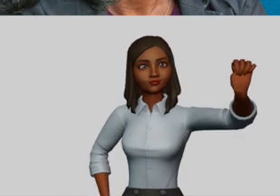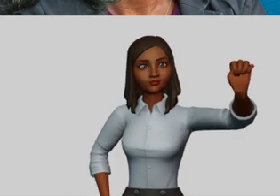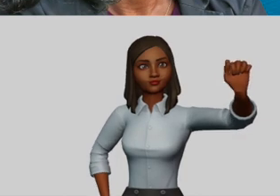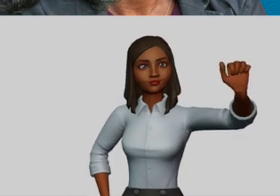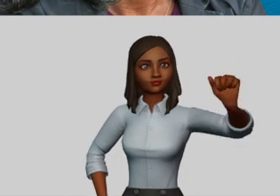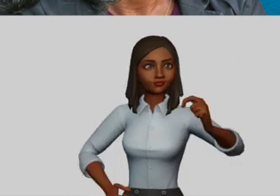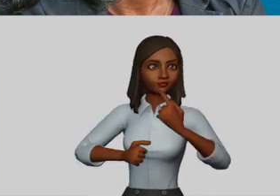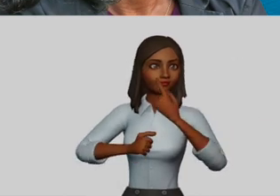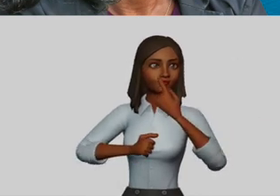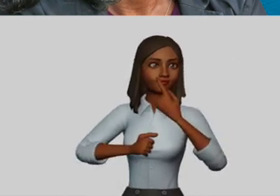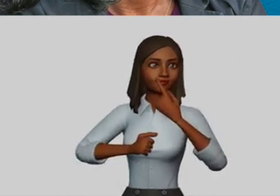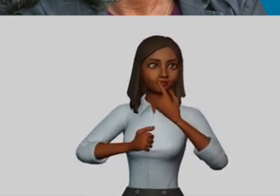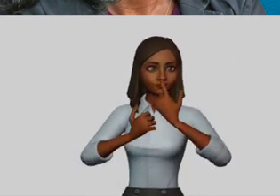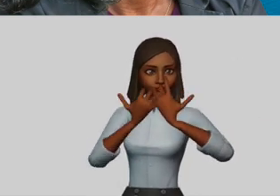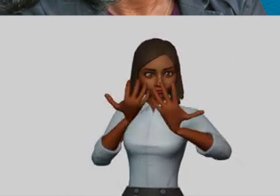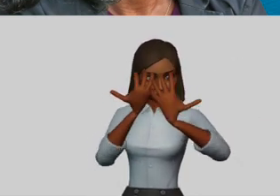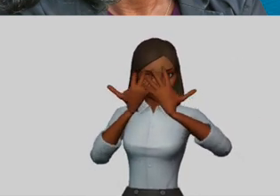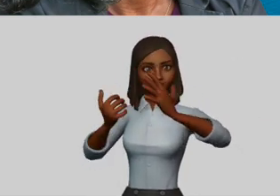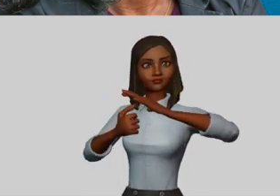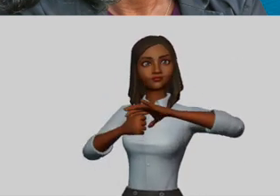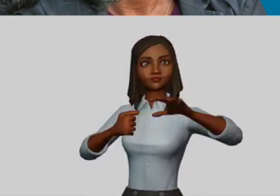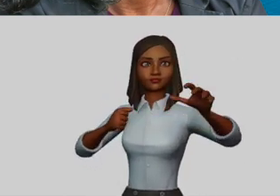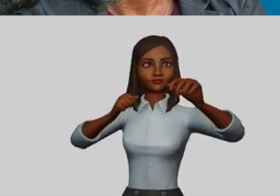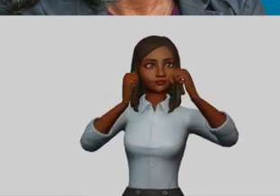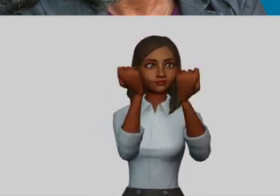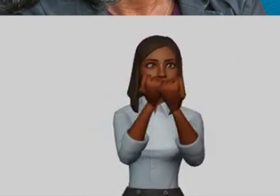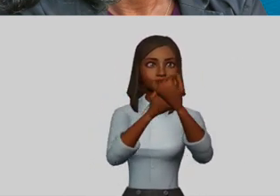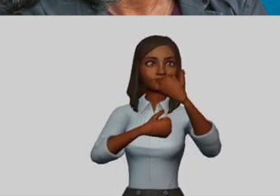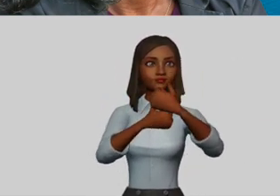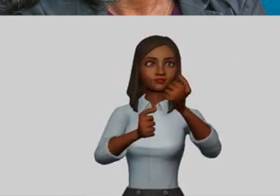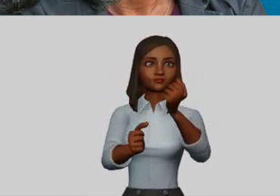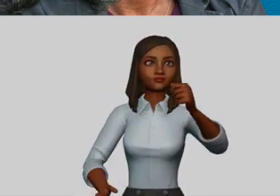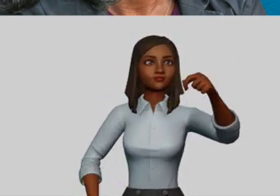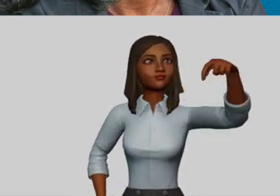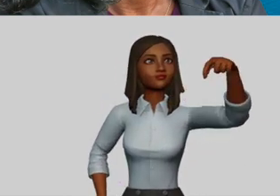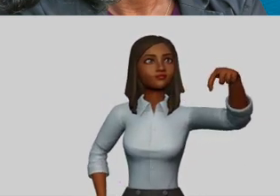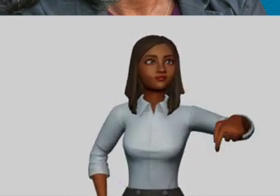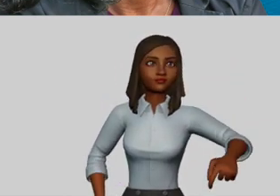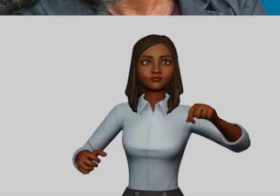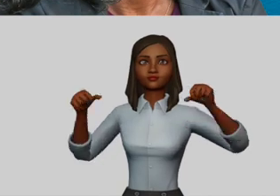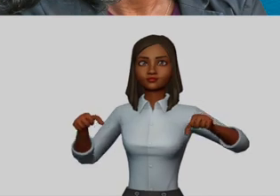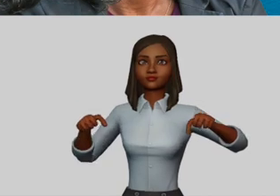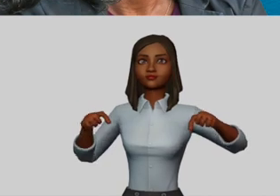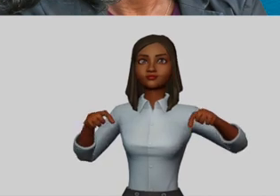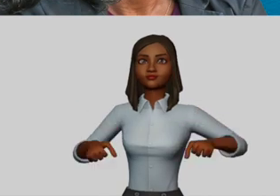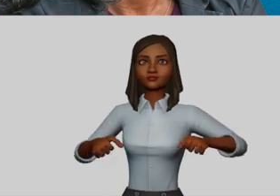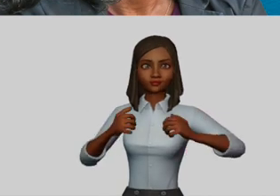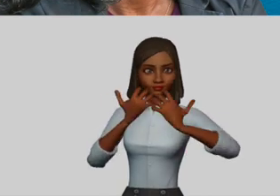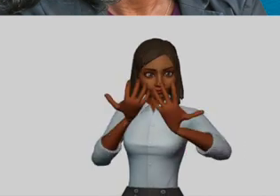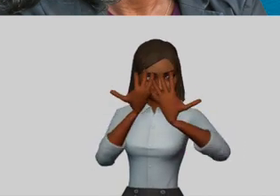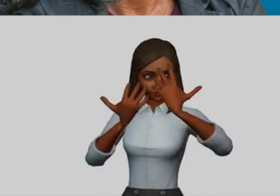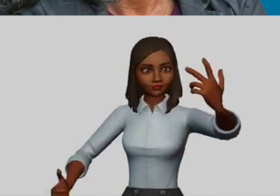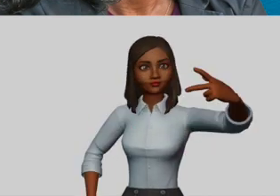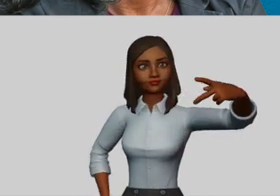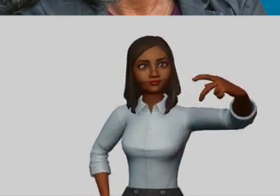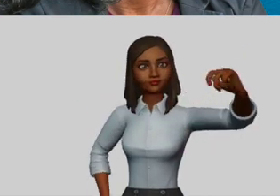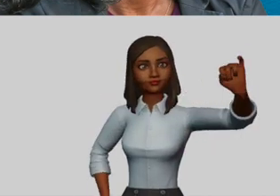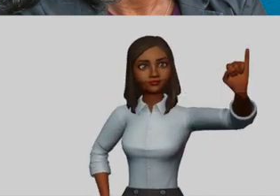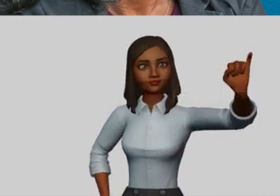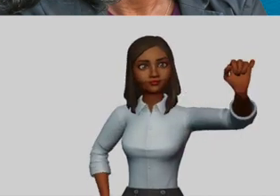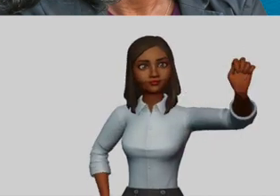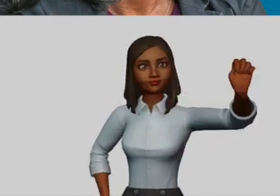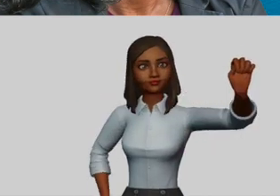Y gracias a todas nuestras escuchas por acompañarnos en este nuevo episodio del podcast de Dominicans in Tech, que